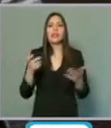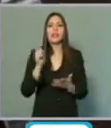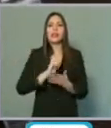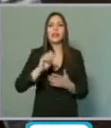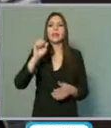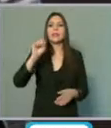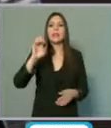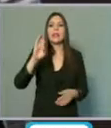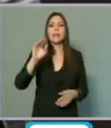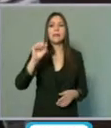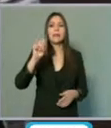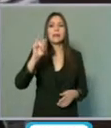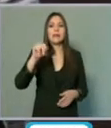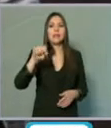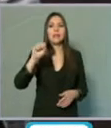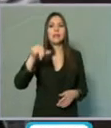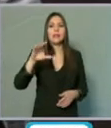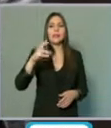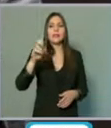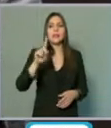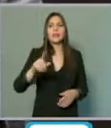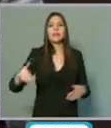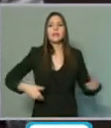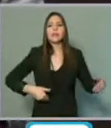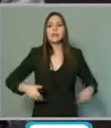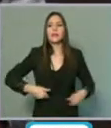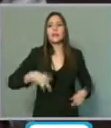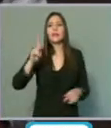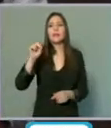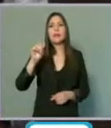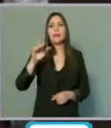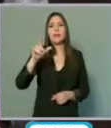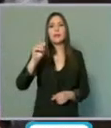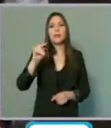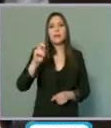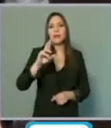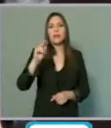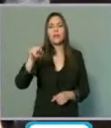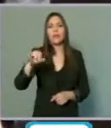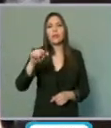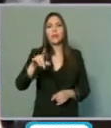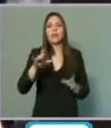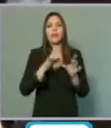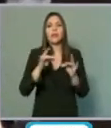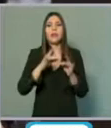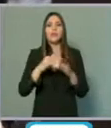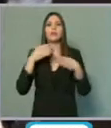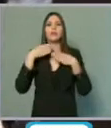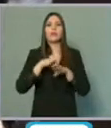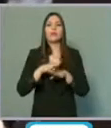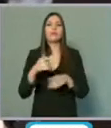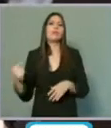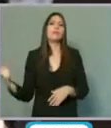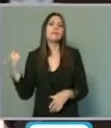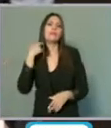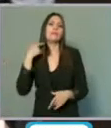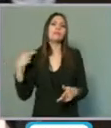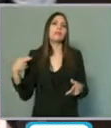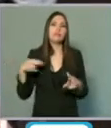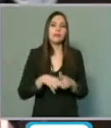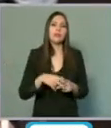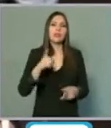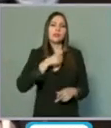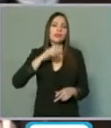Sebastián Sánchez Amunátegui y actúa Pablo Perroni. Y bueno, esta obra habla del suicidio. Wow, qué fuerte. Sí